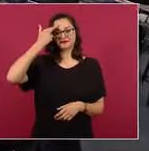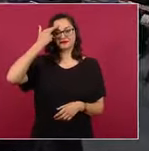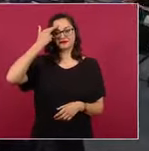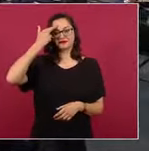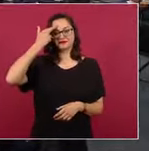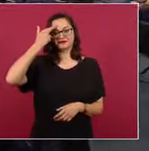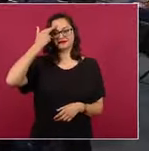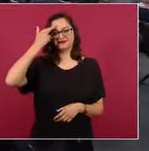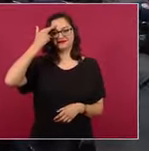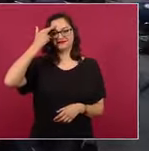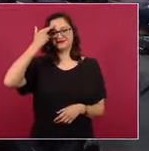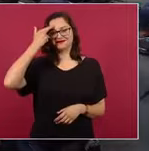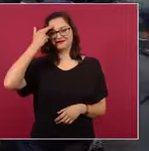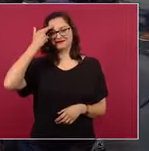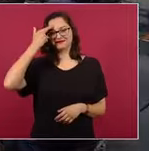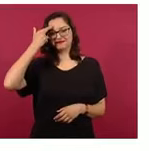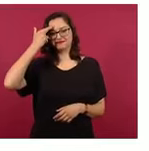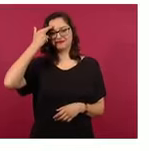que